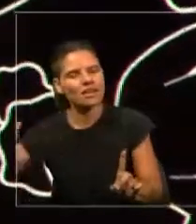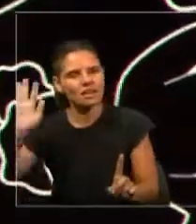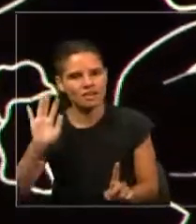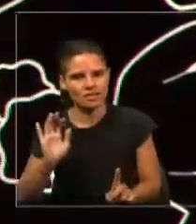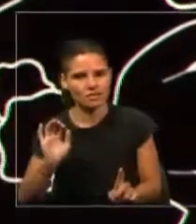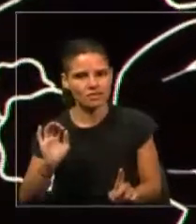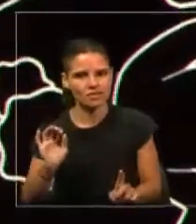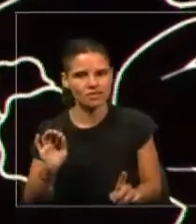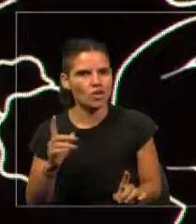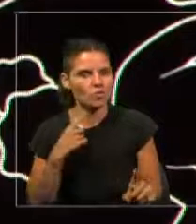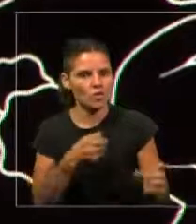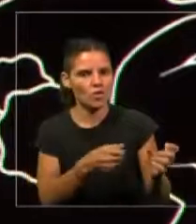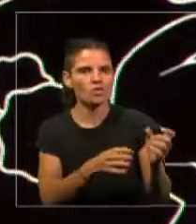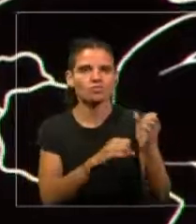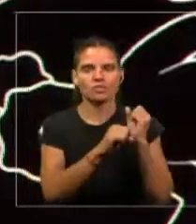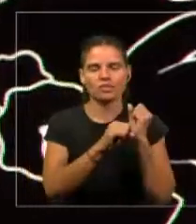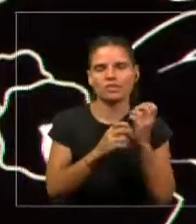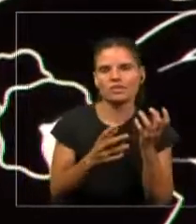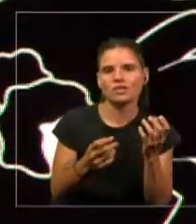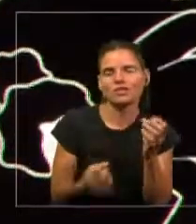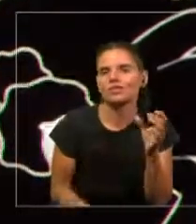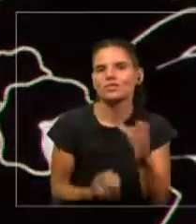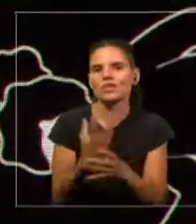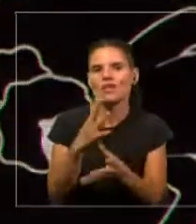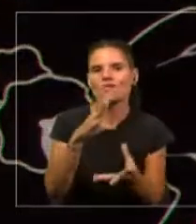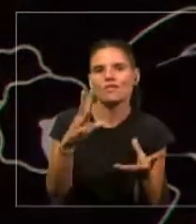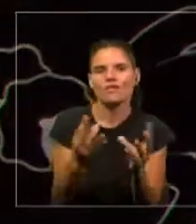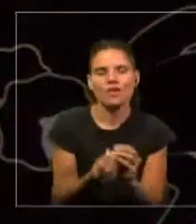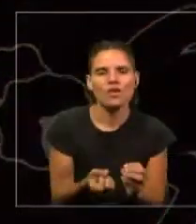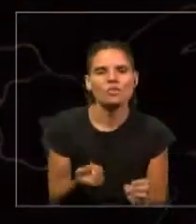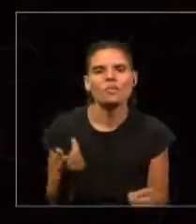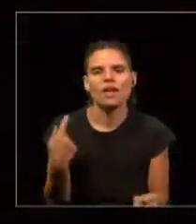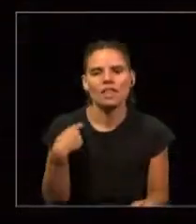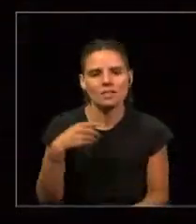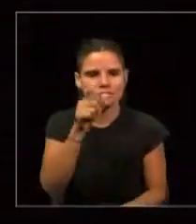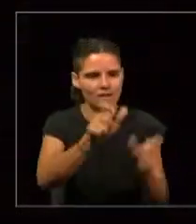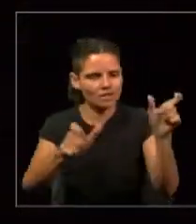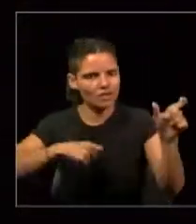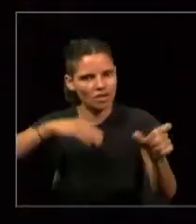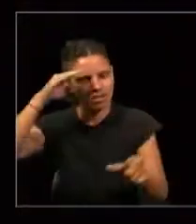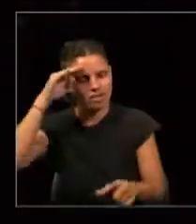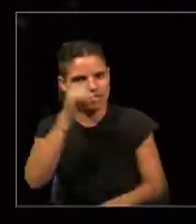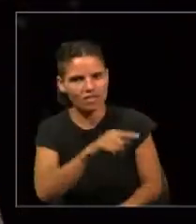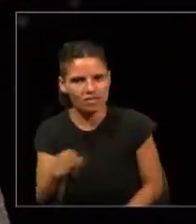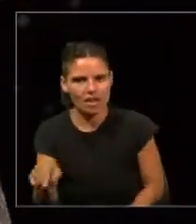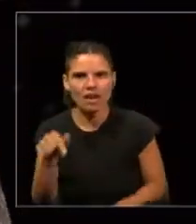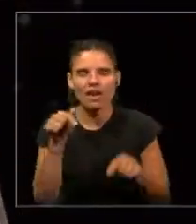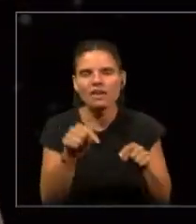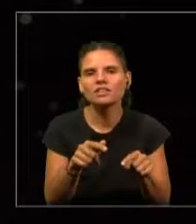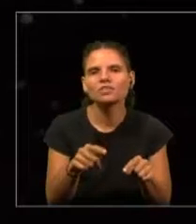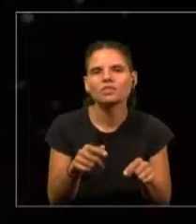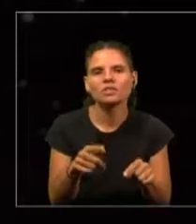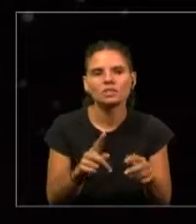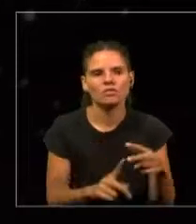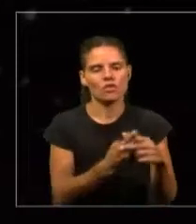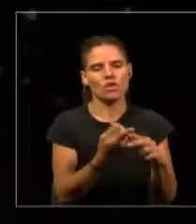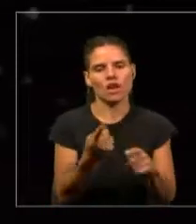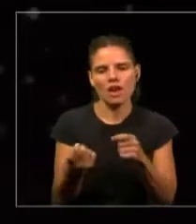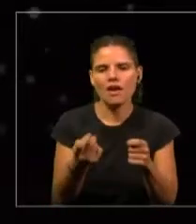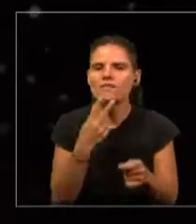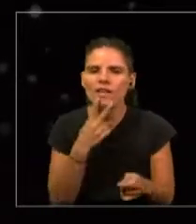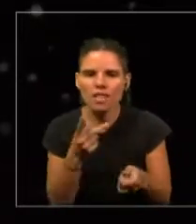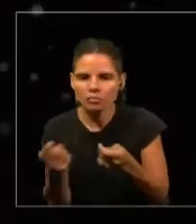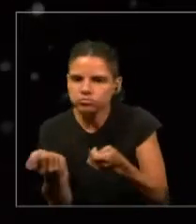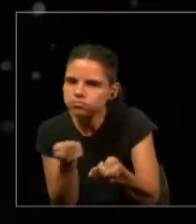contras imaginarios, defender otras modalidades de existencia que esos que son fundados sobre la mercantilización de la vida.